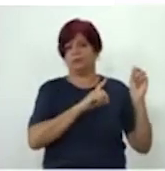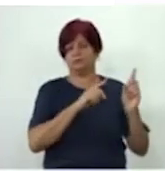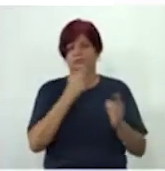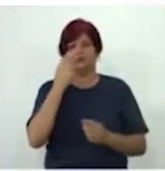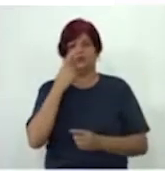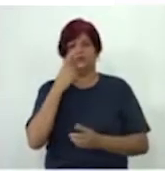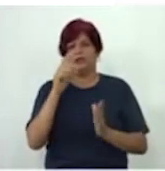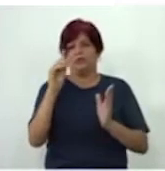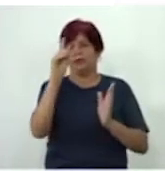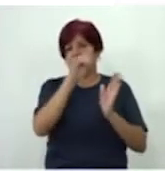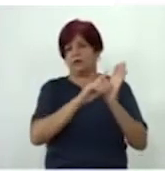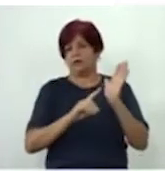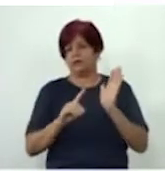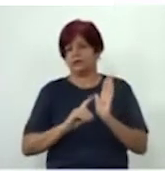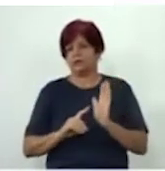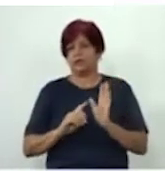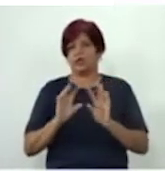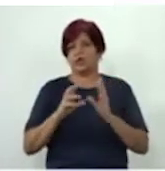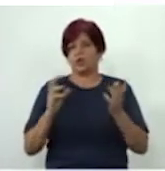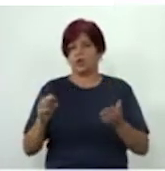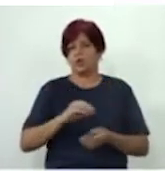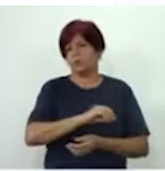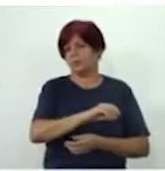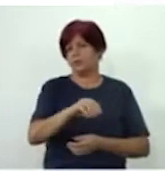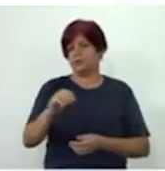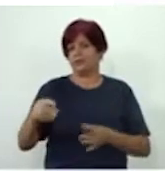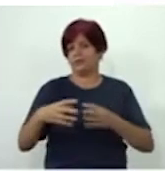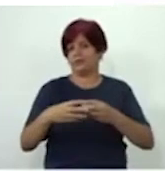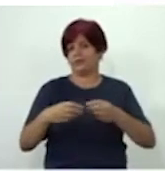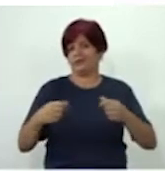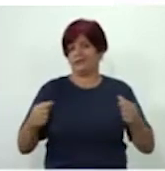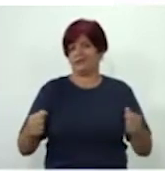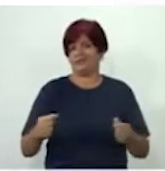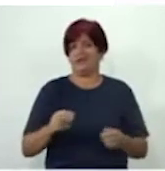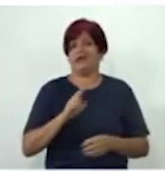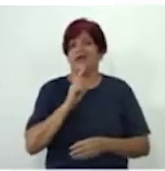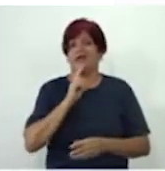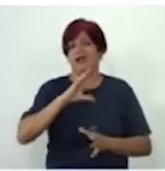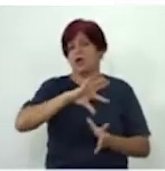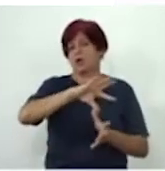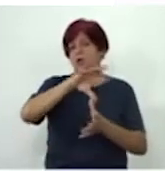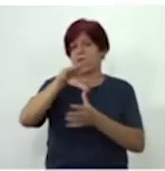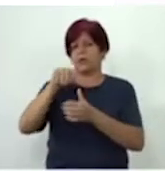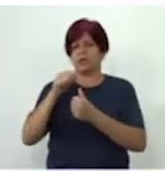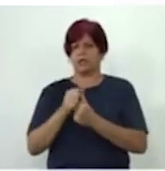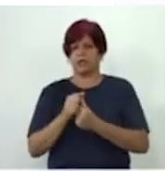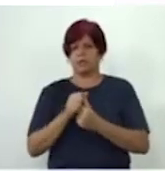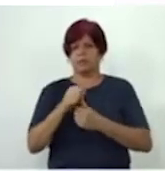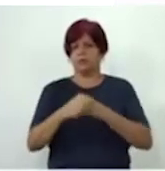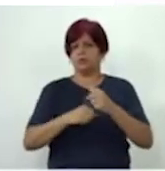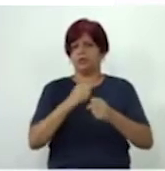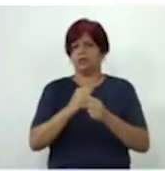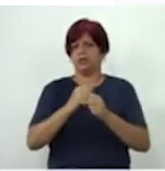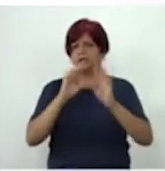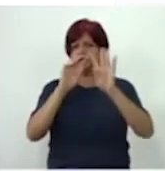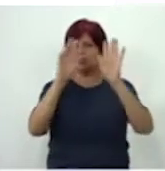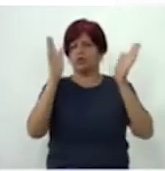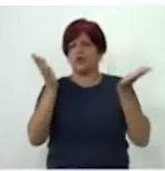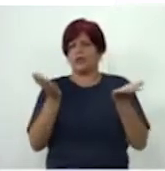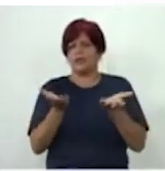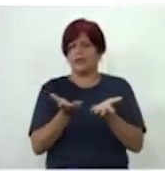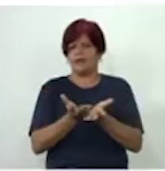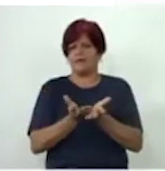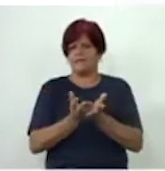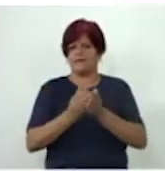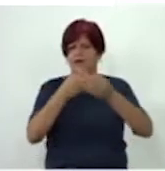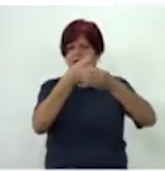describir cómo están distribuidas las tierras y las aguas en el planeta, utilizando la esfera geográfica, el